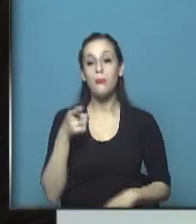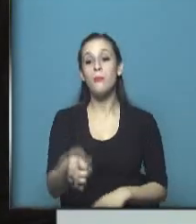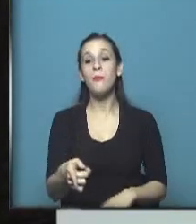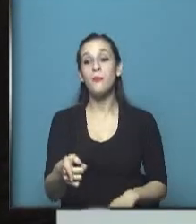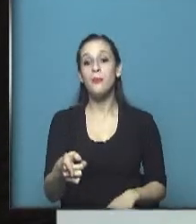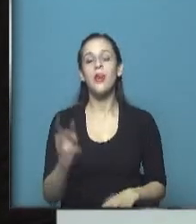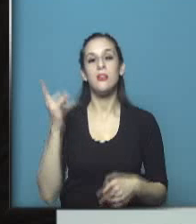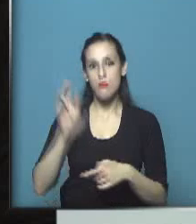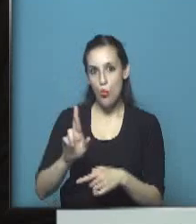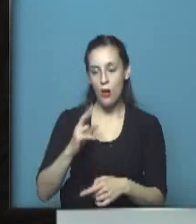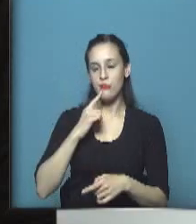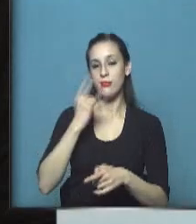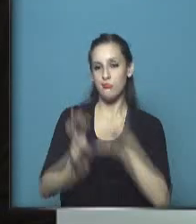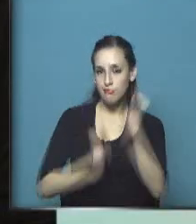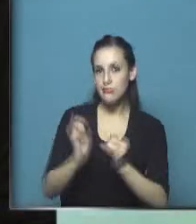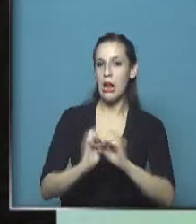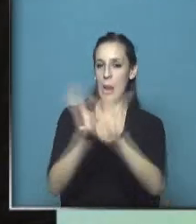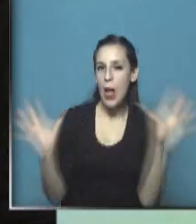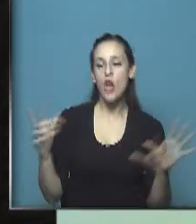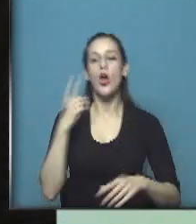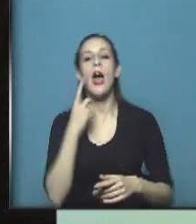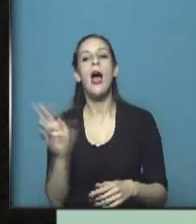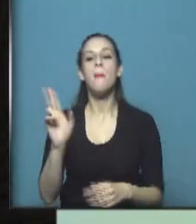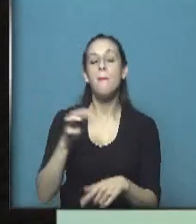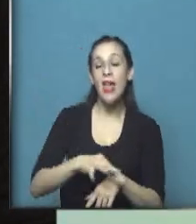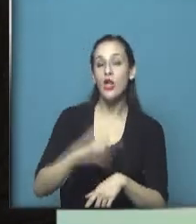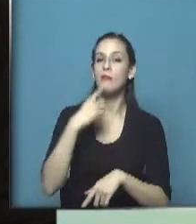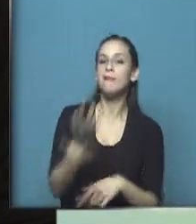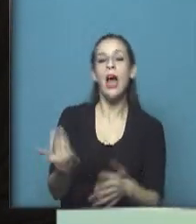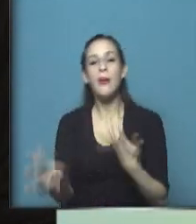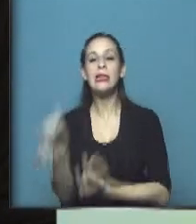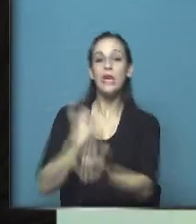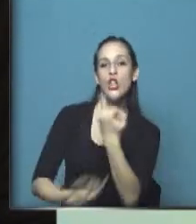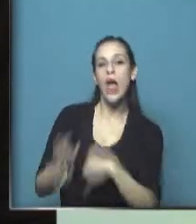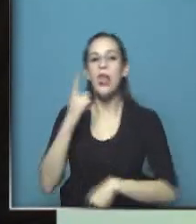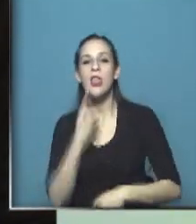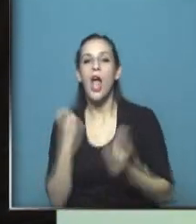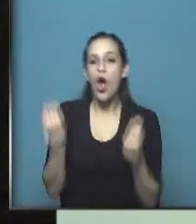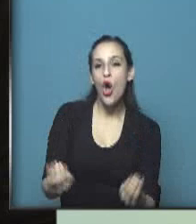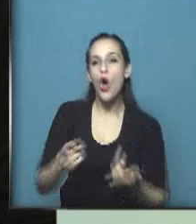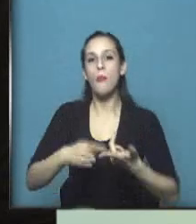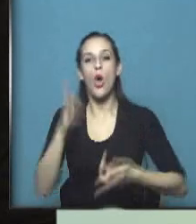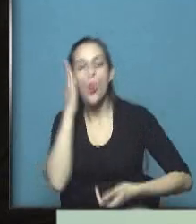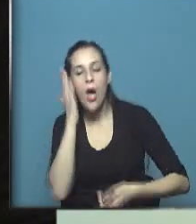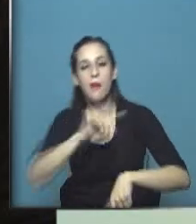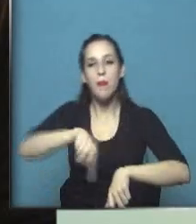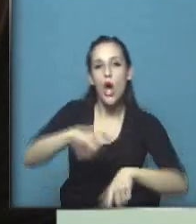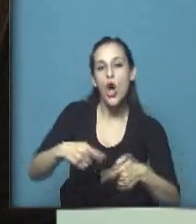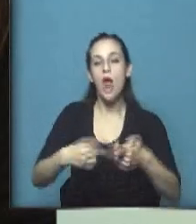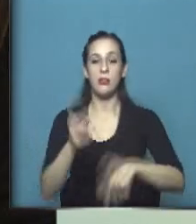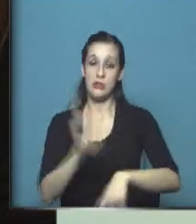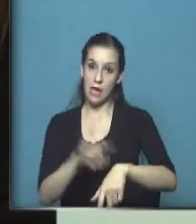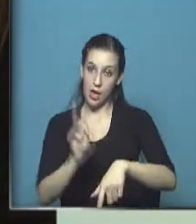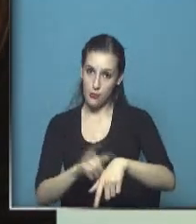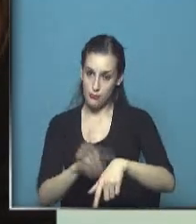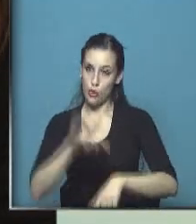haciendo mención a escuchar, a ver, contame, a ver, decime qué es lo que haces durante el día, lleva cómo dormí. Y lleva tiempo. Lleva mucho